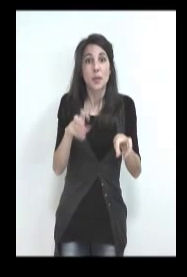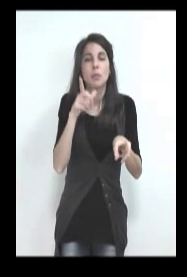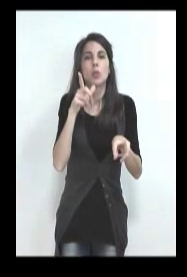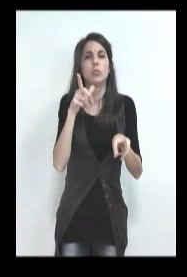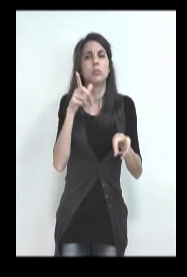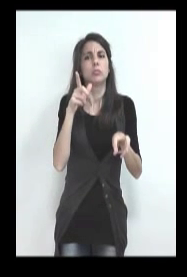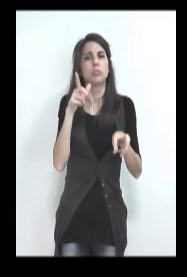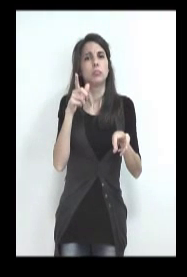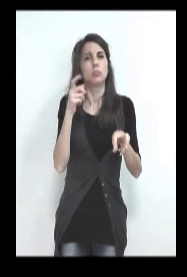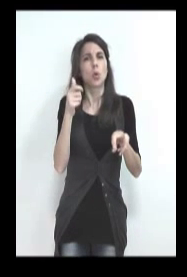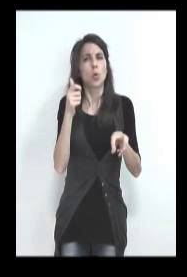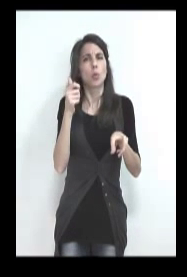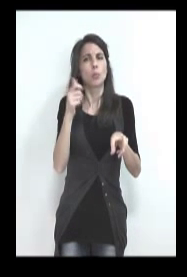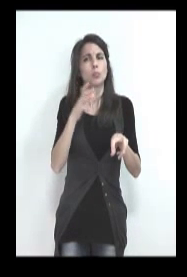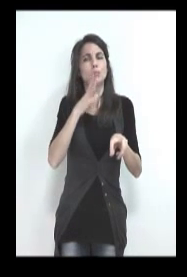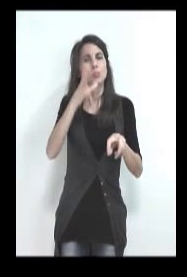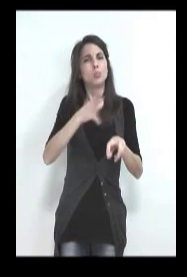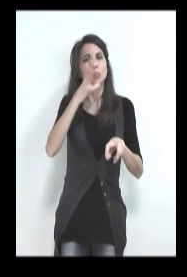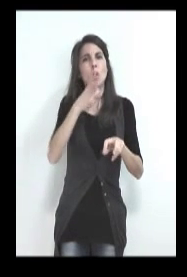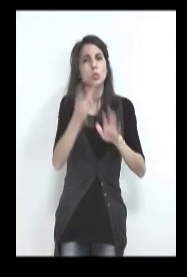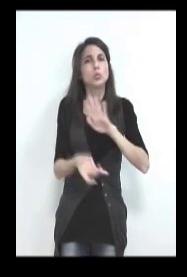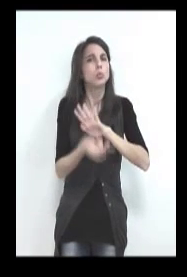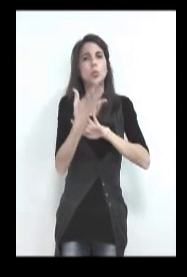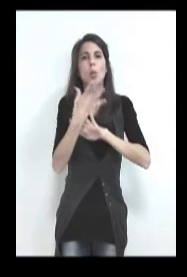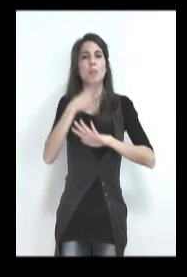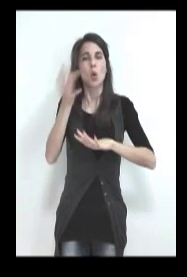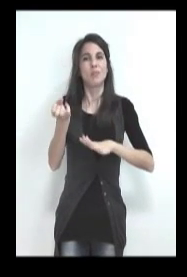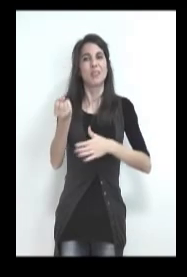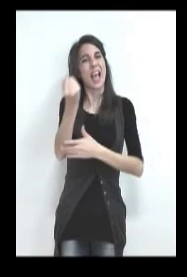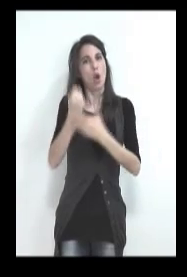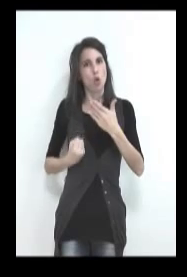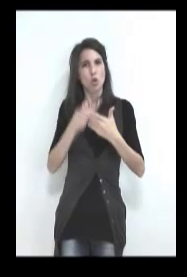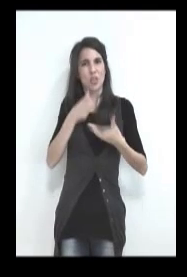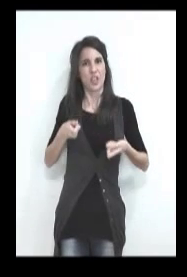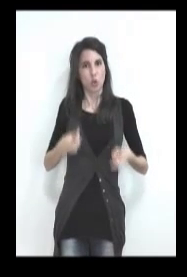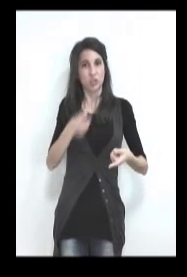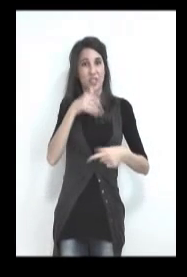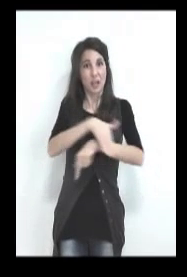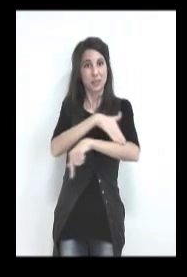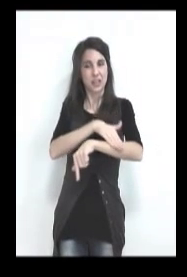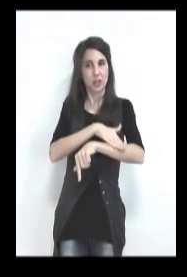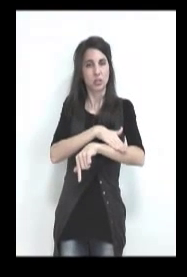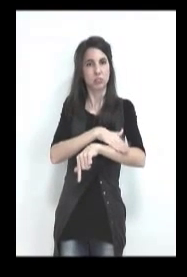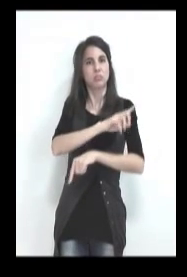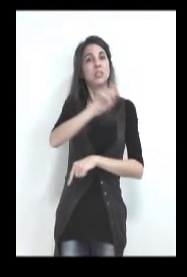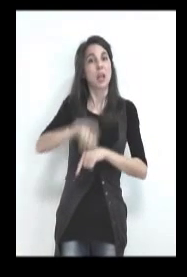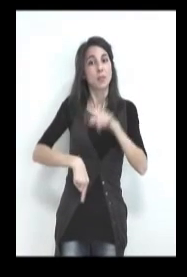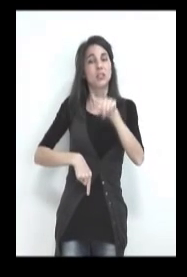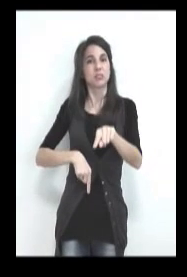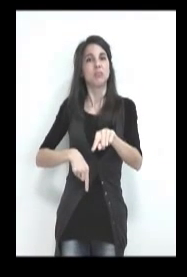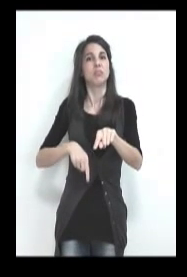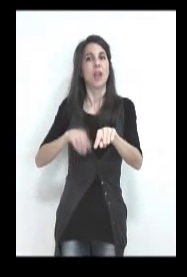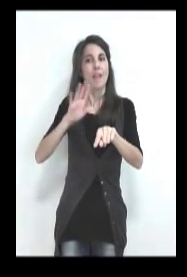pues provocados por un ahorro de costes en las administraciones que los adquieren, pero también todo este espacio genera